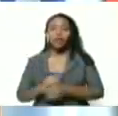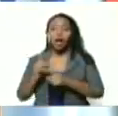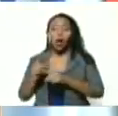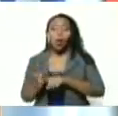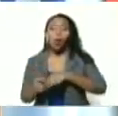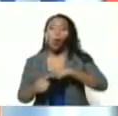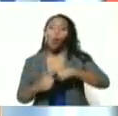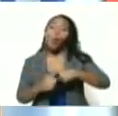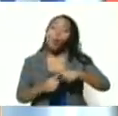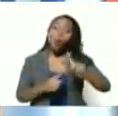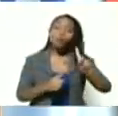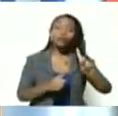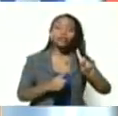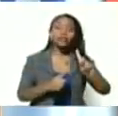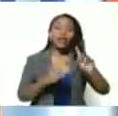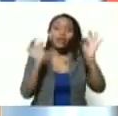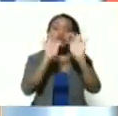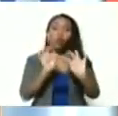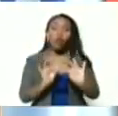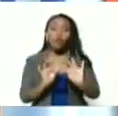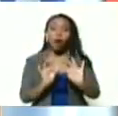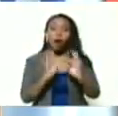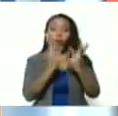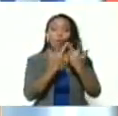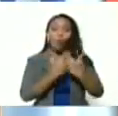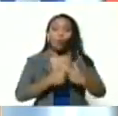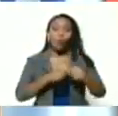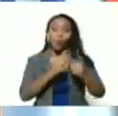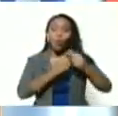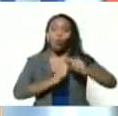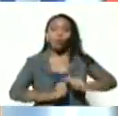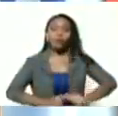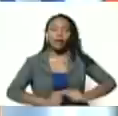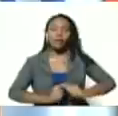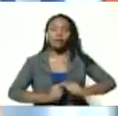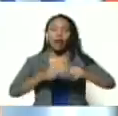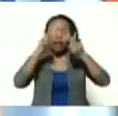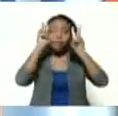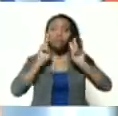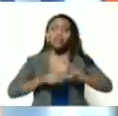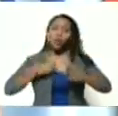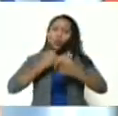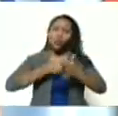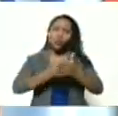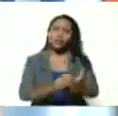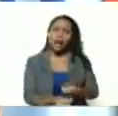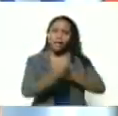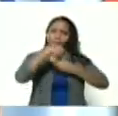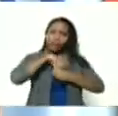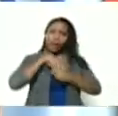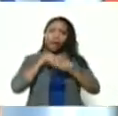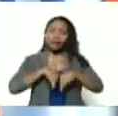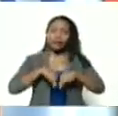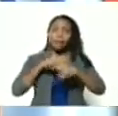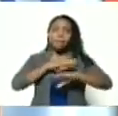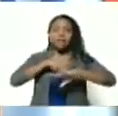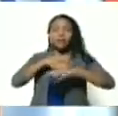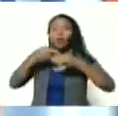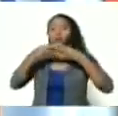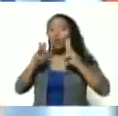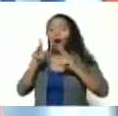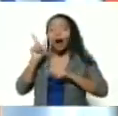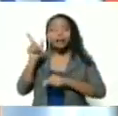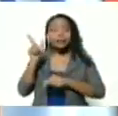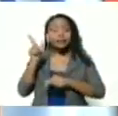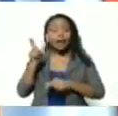lado, habida cuenta de la constante depuración y lucha interna en este Ministerio Público, en esta